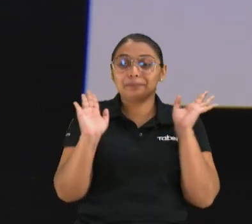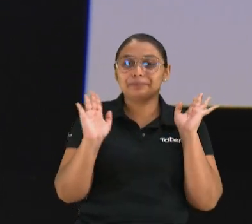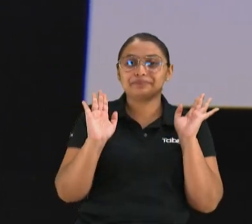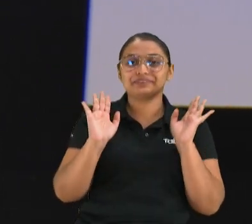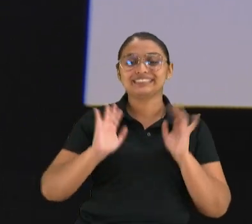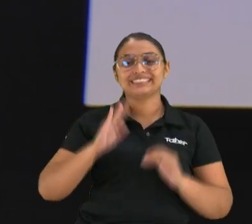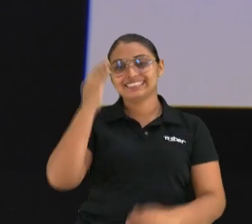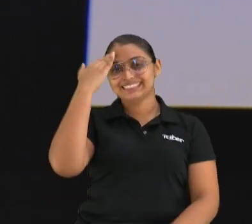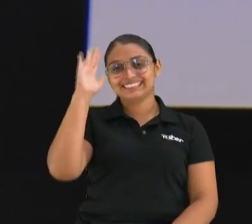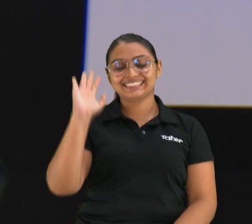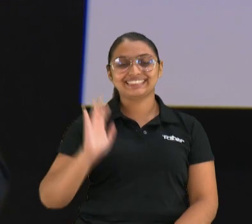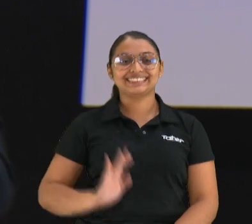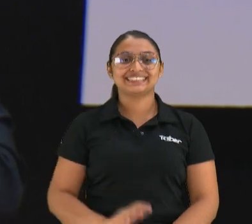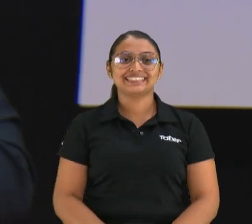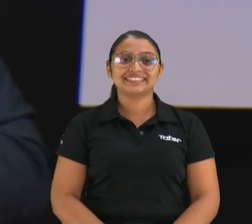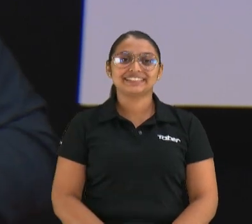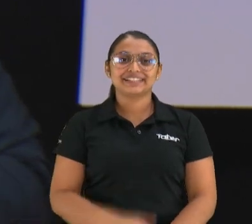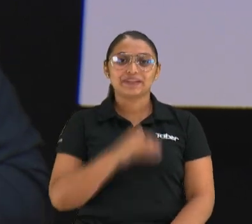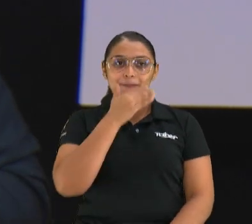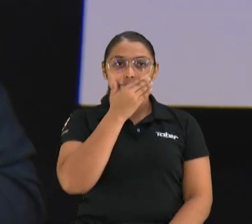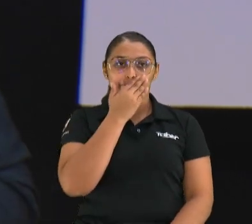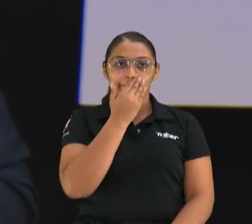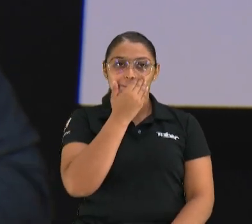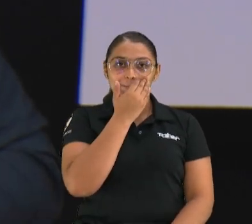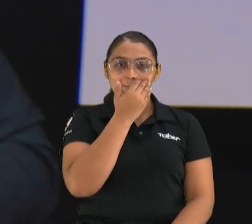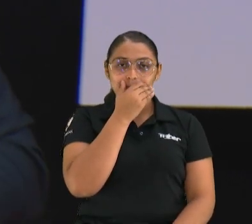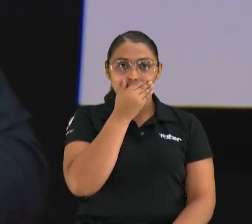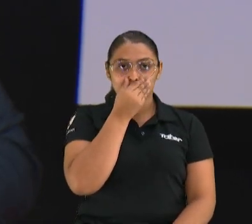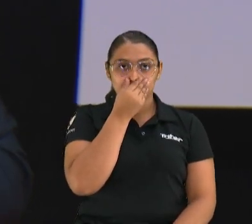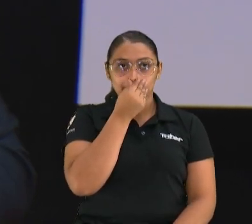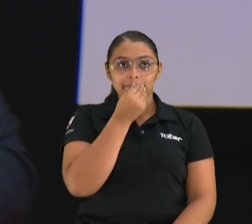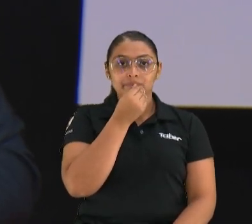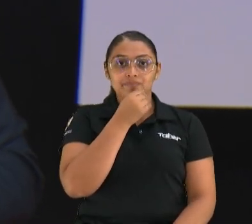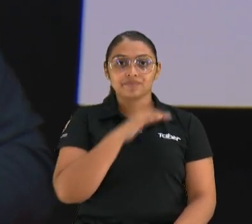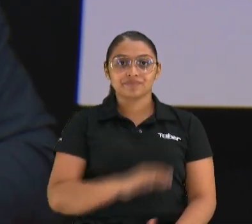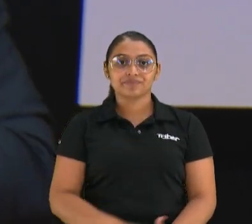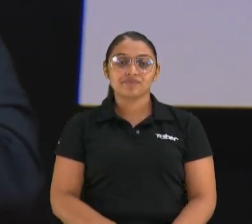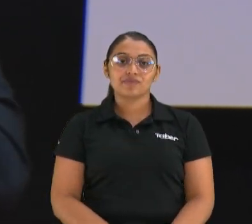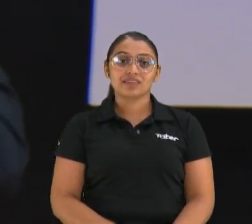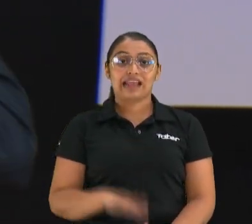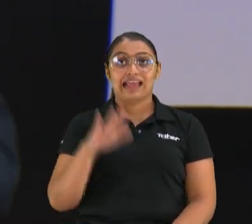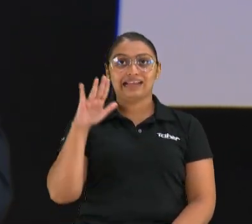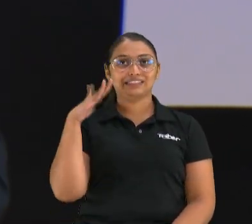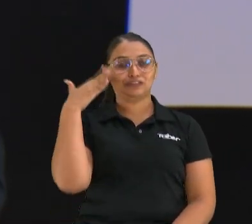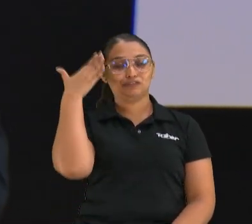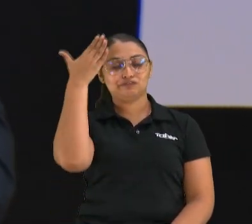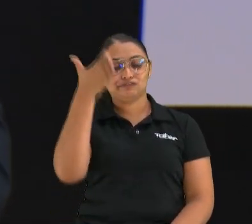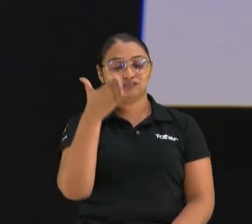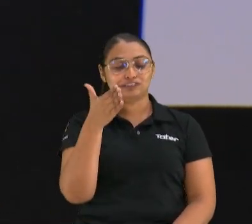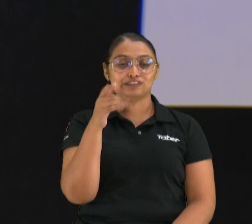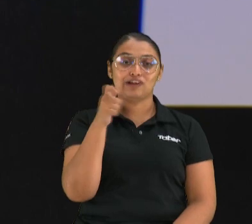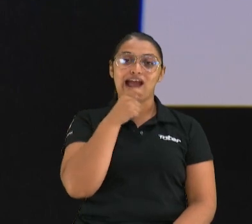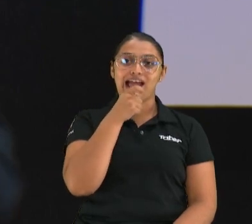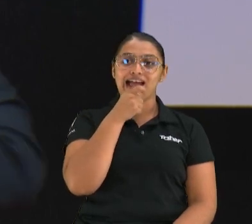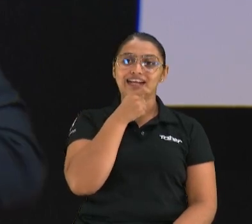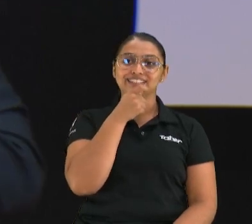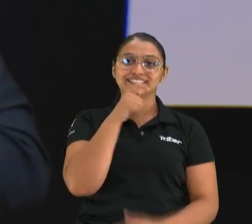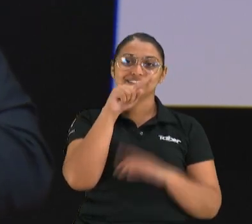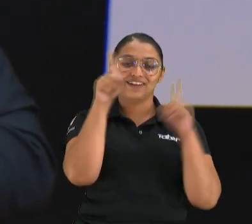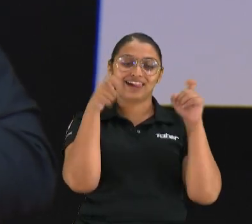el hermano vatica Jajaja Ay hermano al regresar no se fueron en el rato